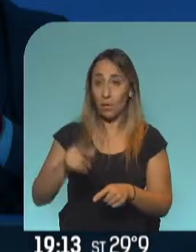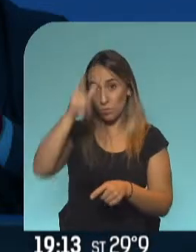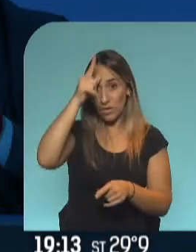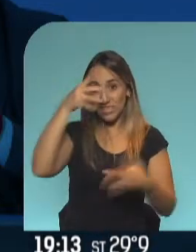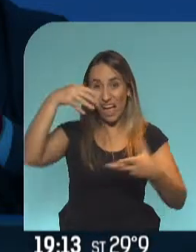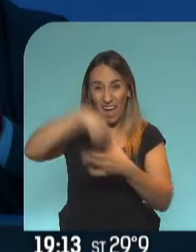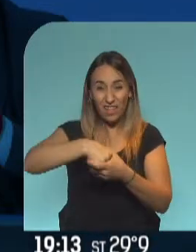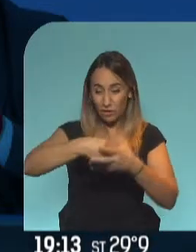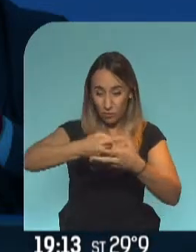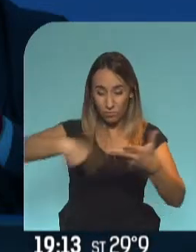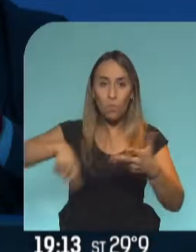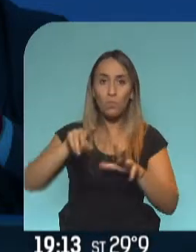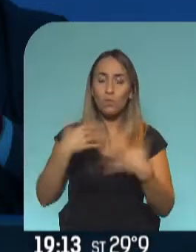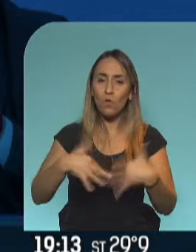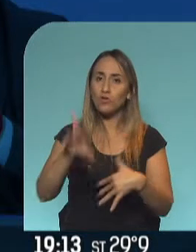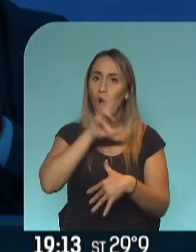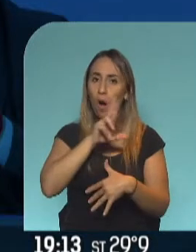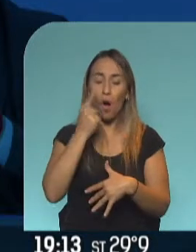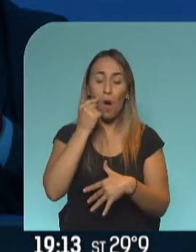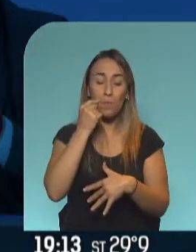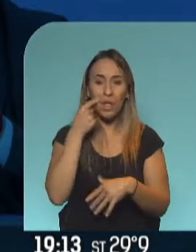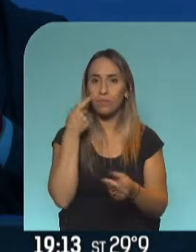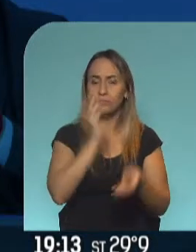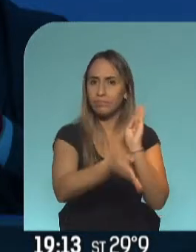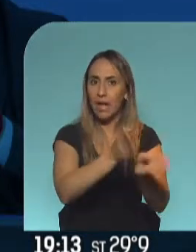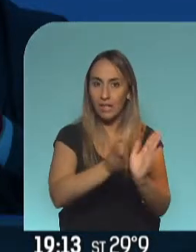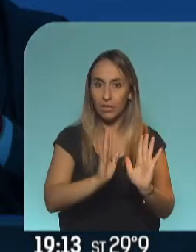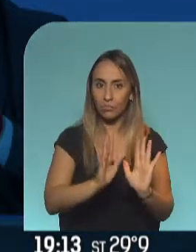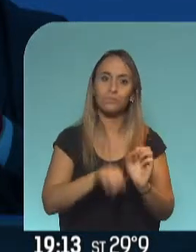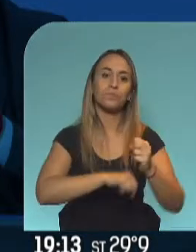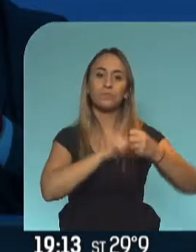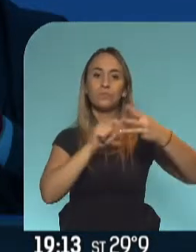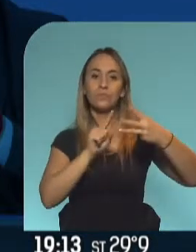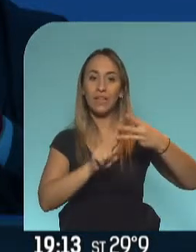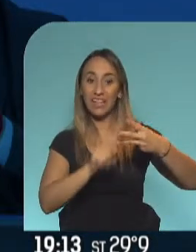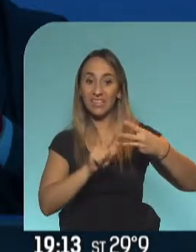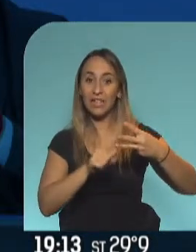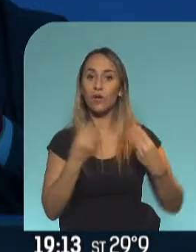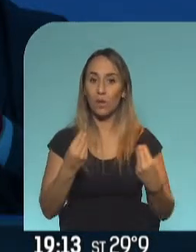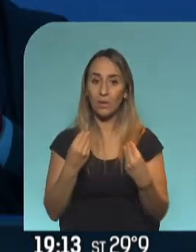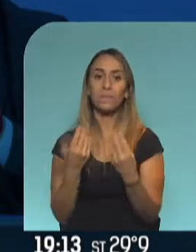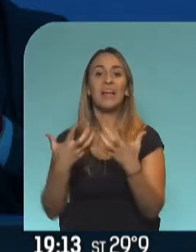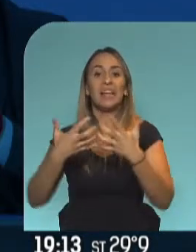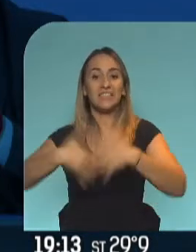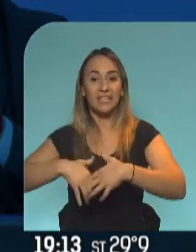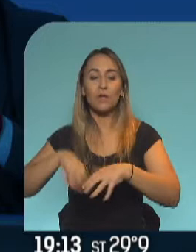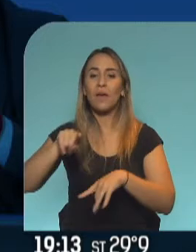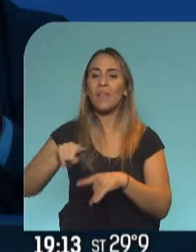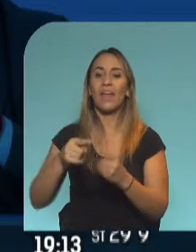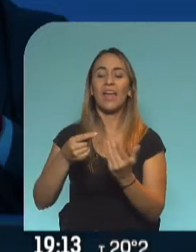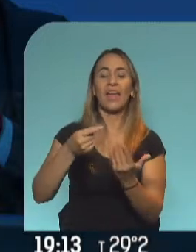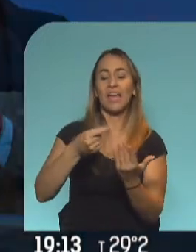los casos. El tercer ítem, que es el más interesante, es la adhesión al sistema integrado de casos. Eso depende